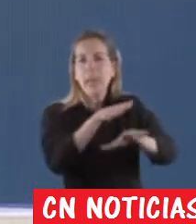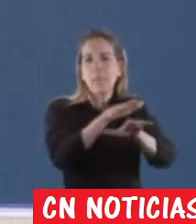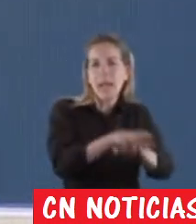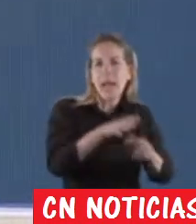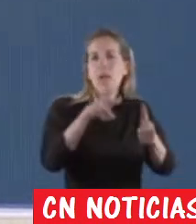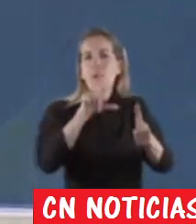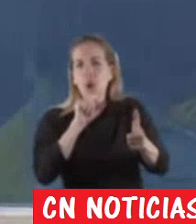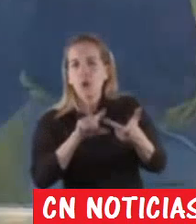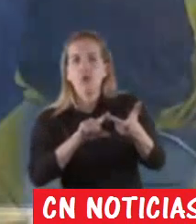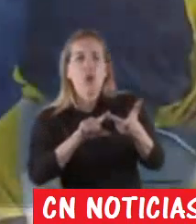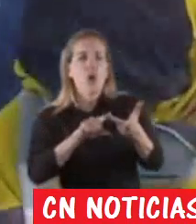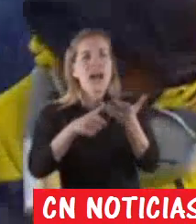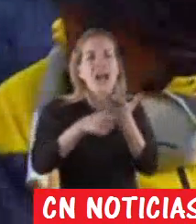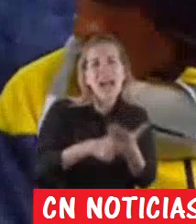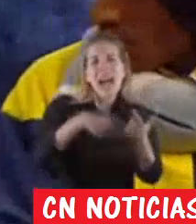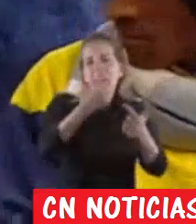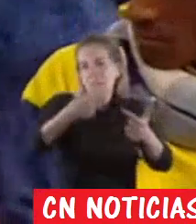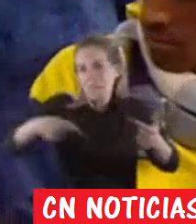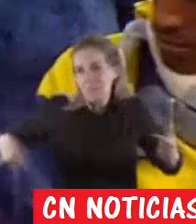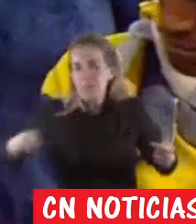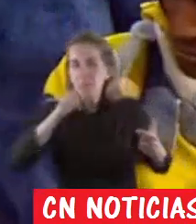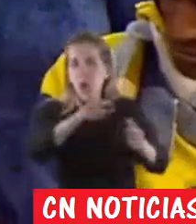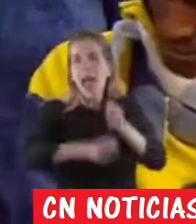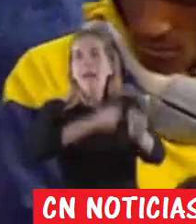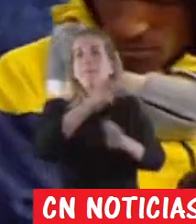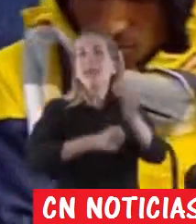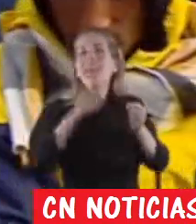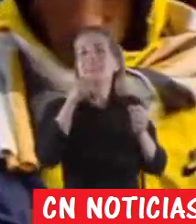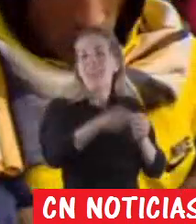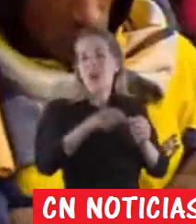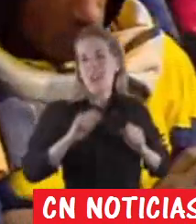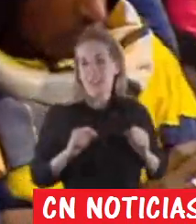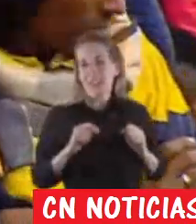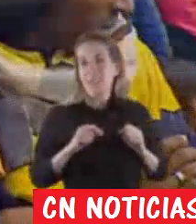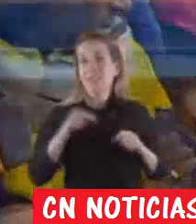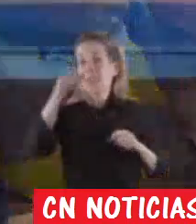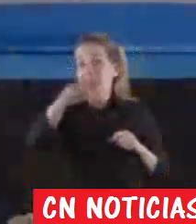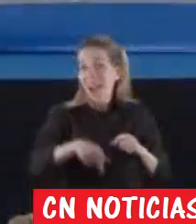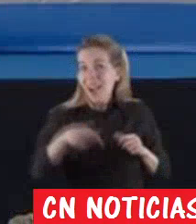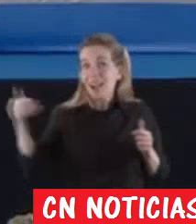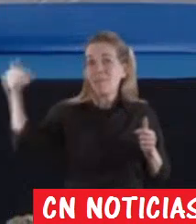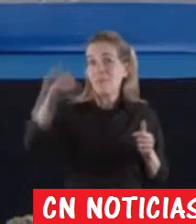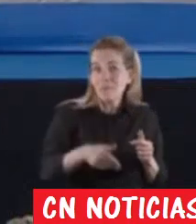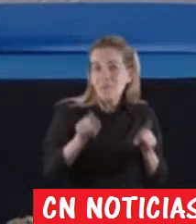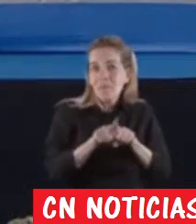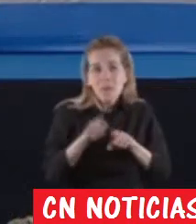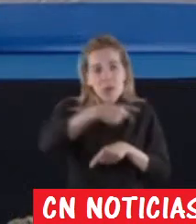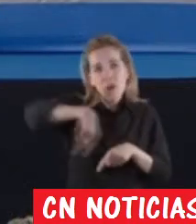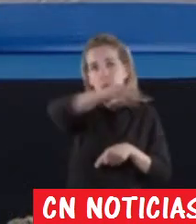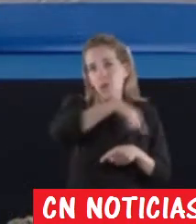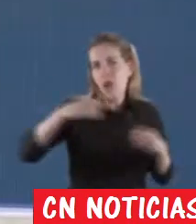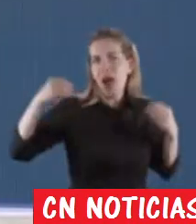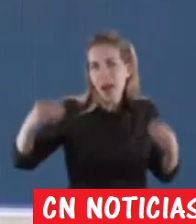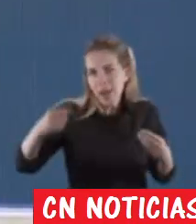pollo, de pastas. Pero ¿saben qué? Vinieron acá a hacer lo mismo que hacemos nosotros.